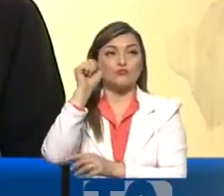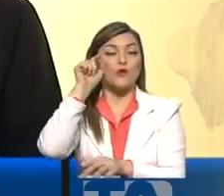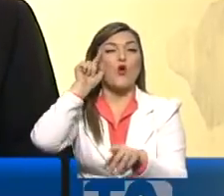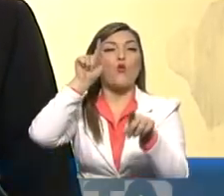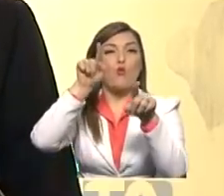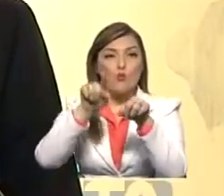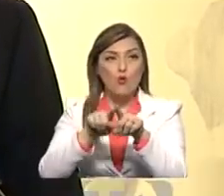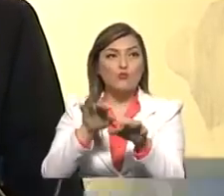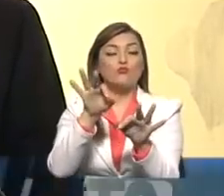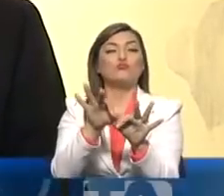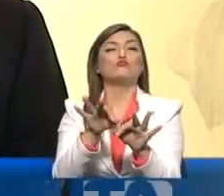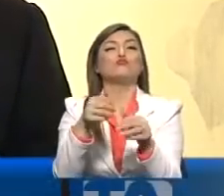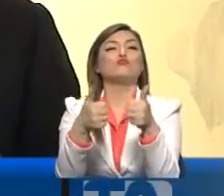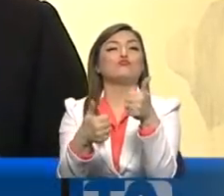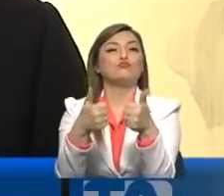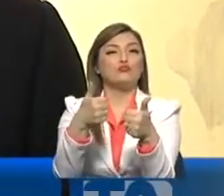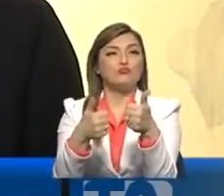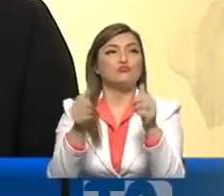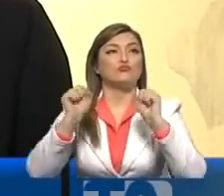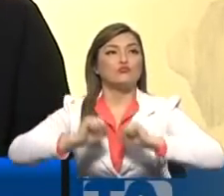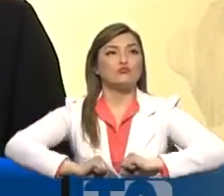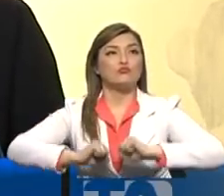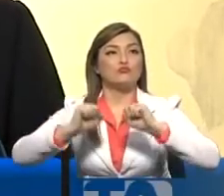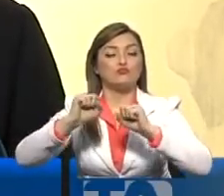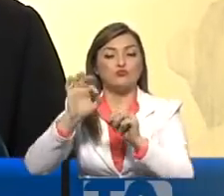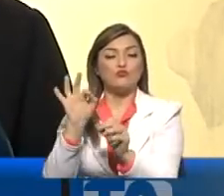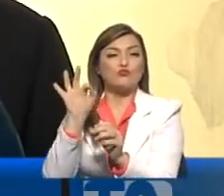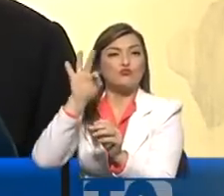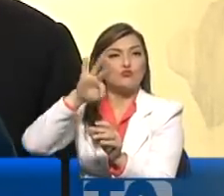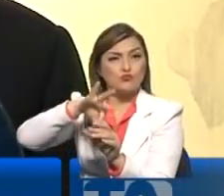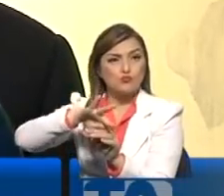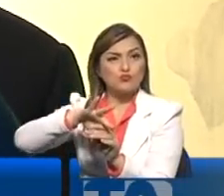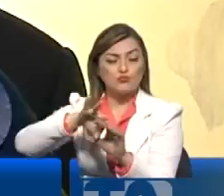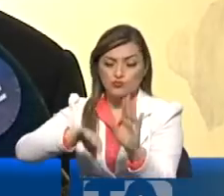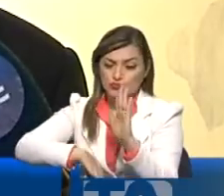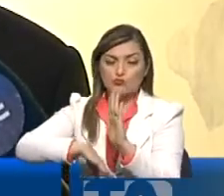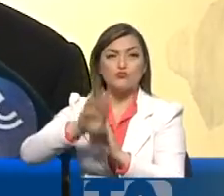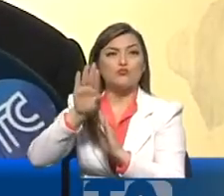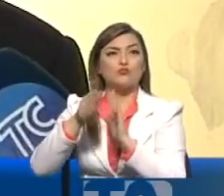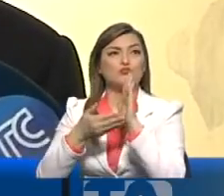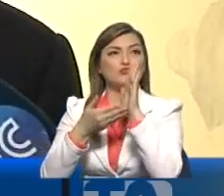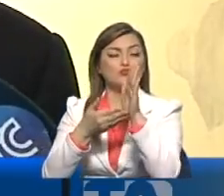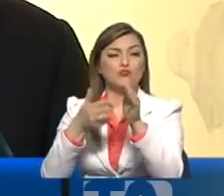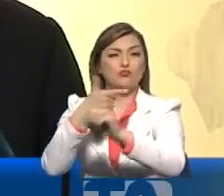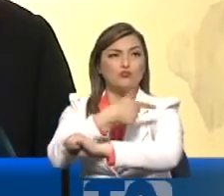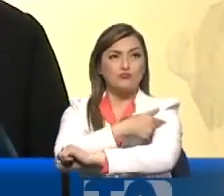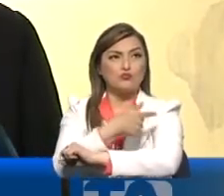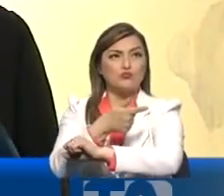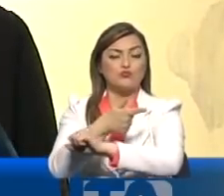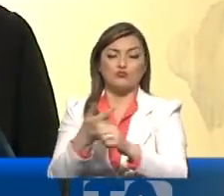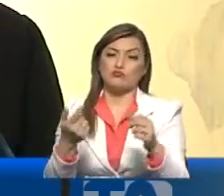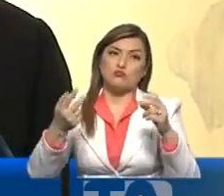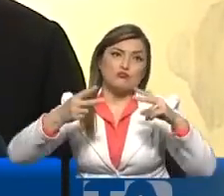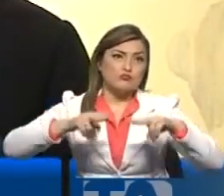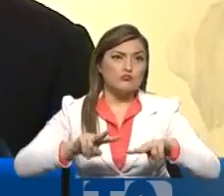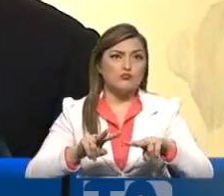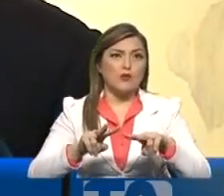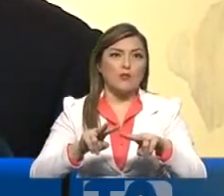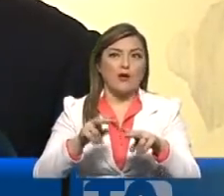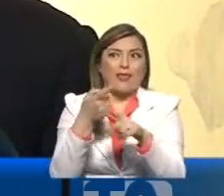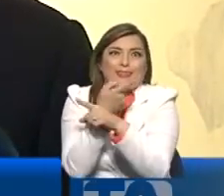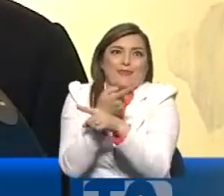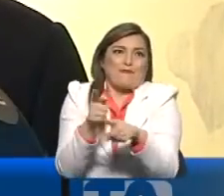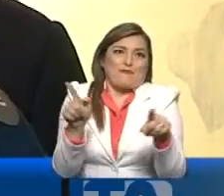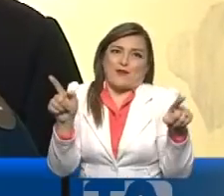para el pueblo qué es? Poder llegar a unas votaciones en mayoría, por ejemplo, para la vacunación. Pero también tenemos diferencias profundas que se